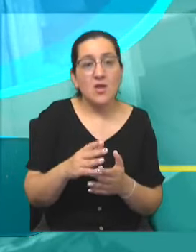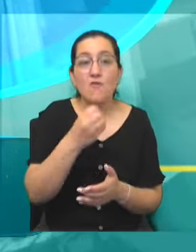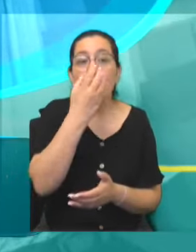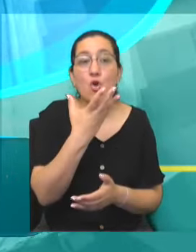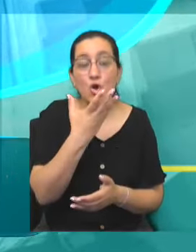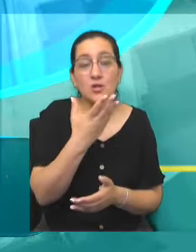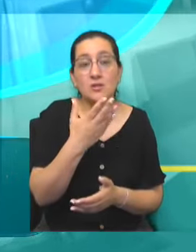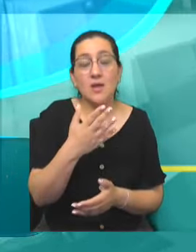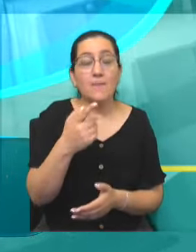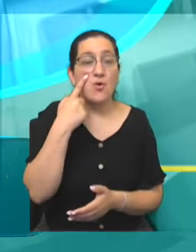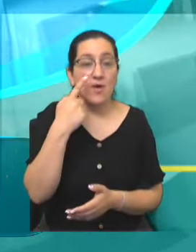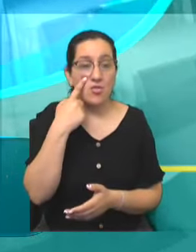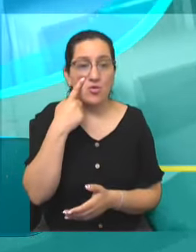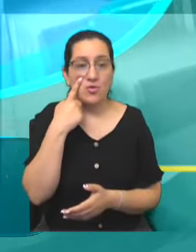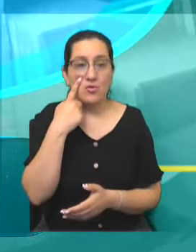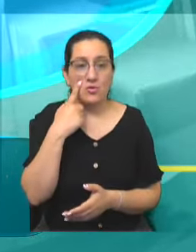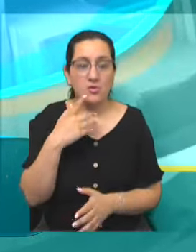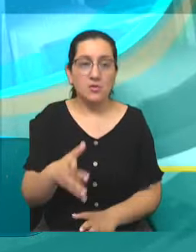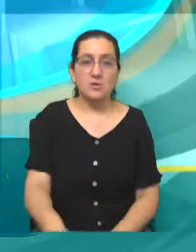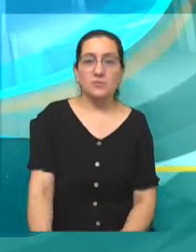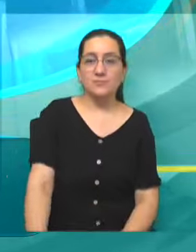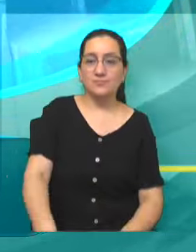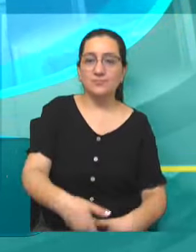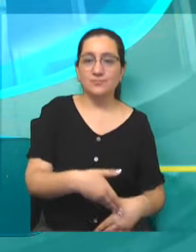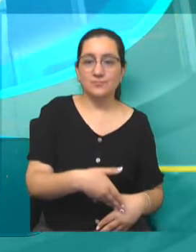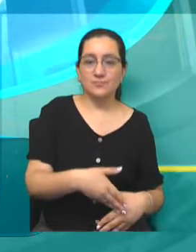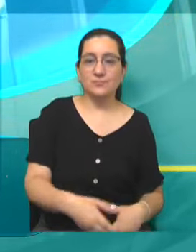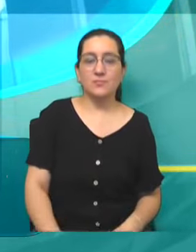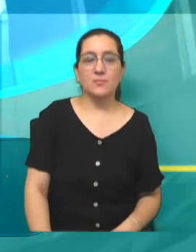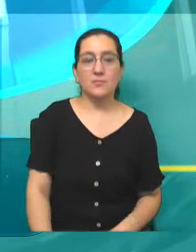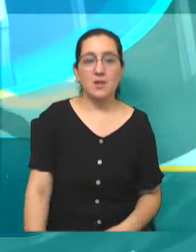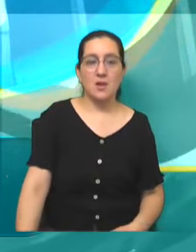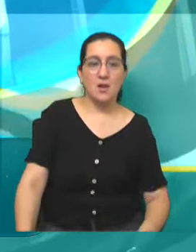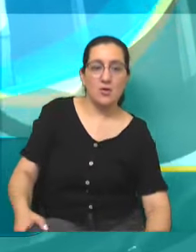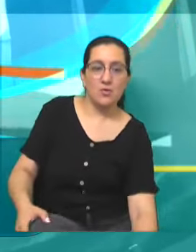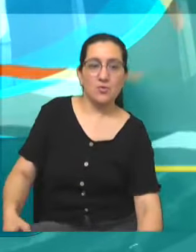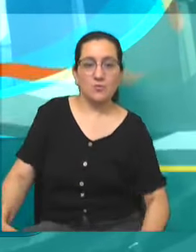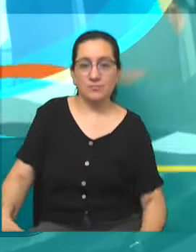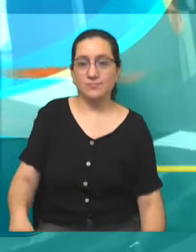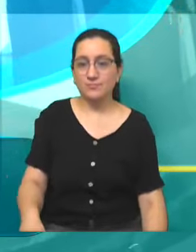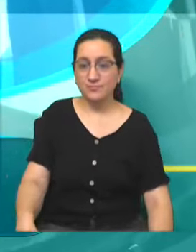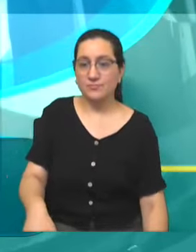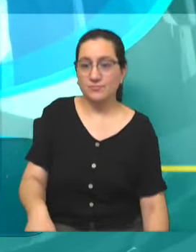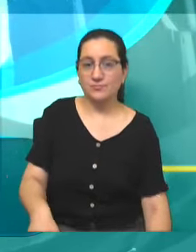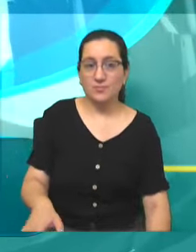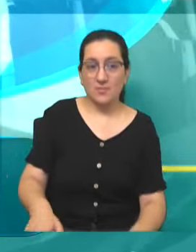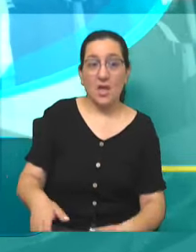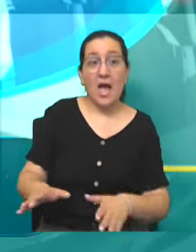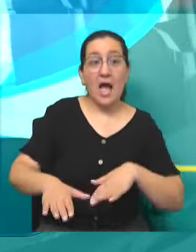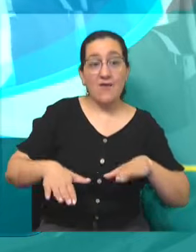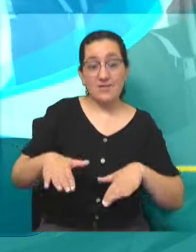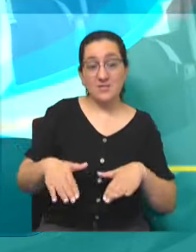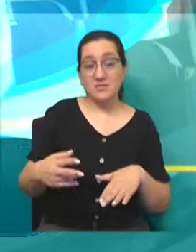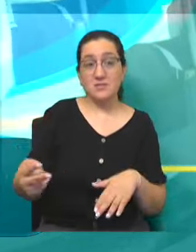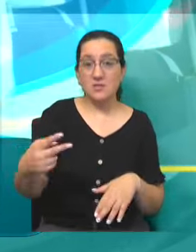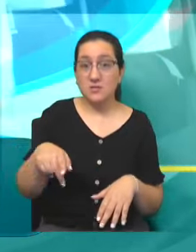pero por ejercicios más simples que simplemente impliquen llevarse, por ejemplo, la rodilla hacia arriba. A veces a la gente si se le complica. Así también.